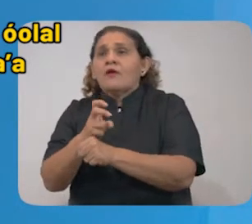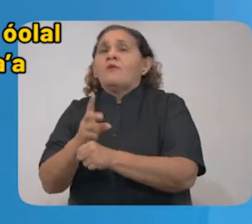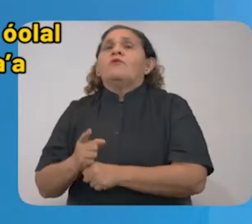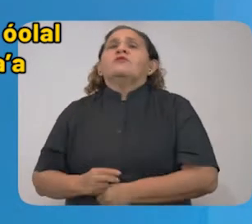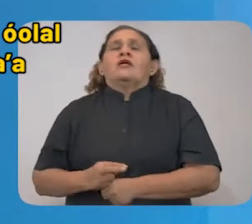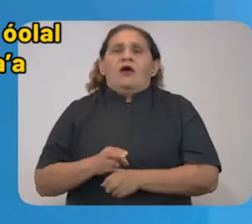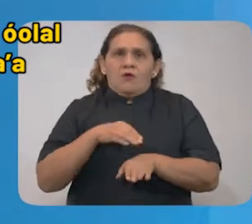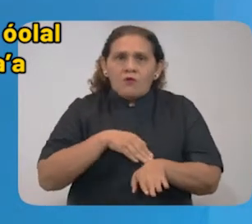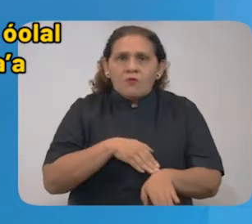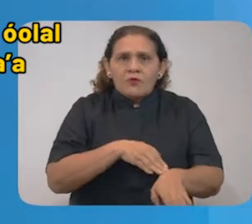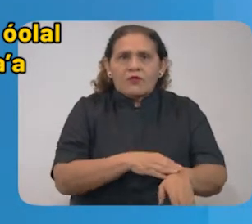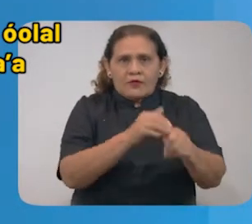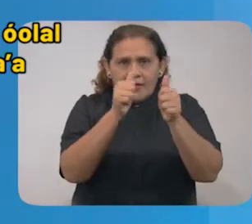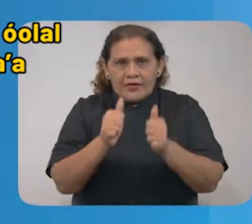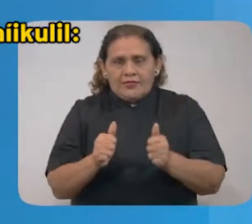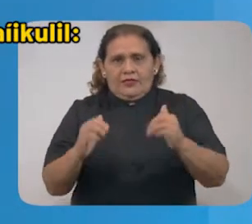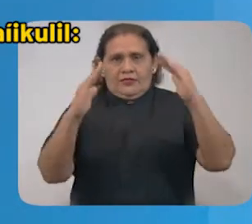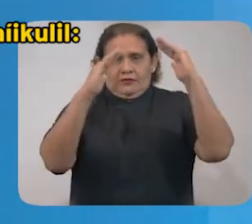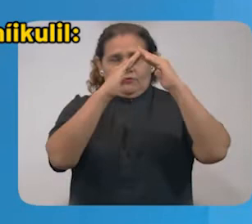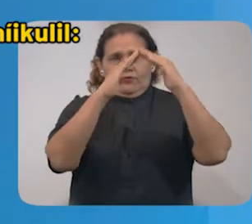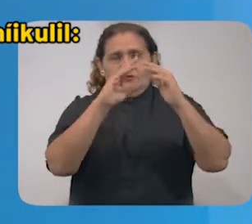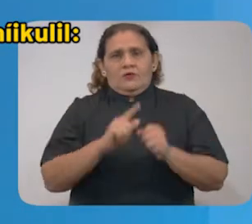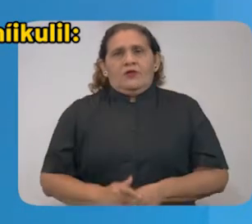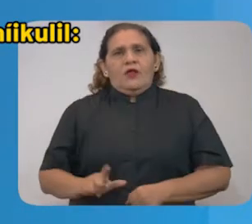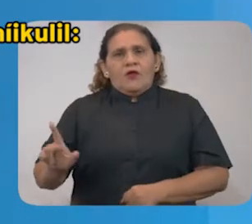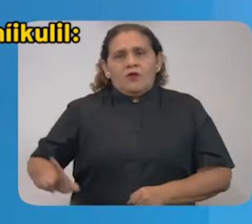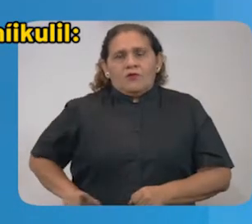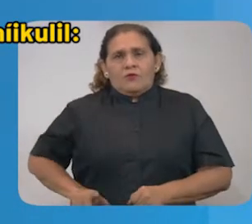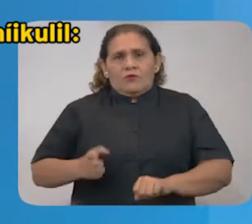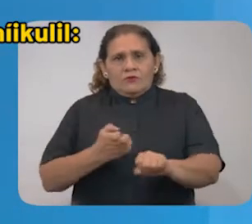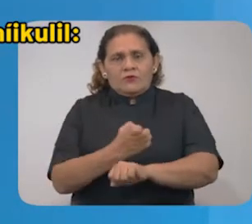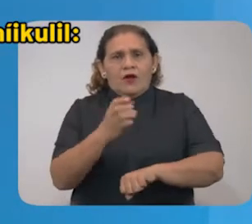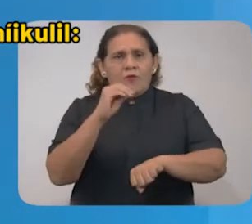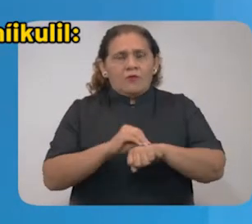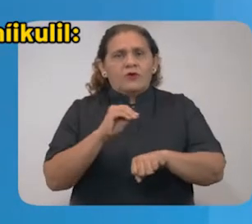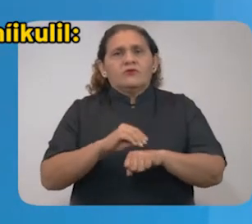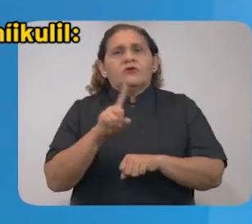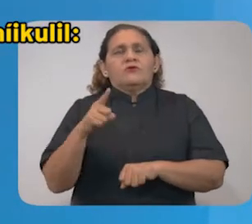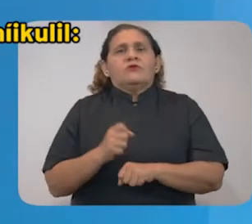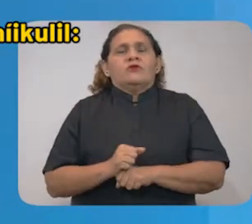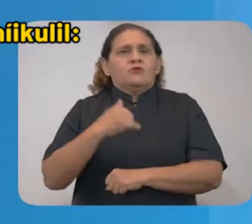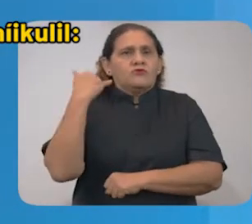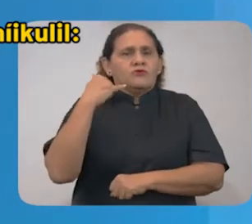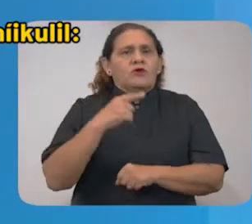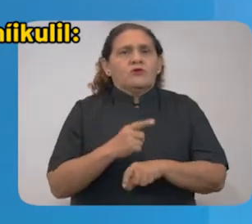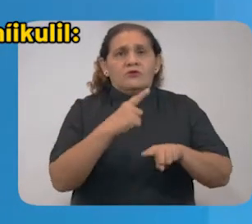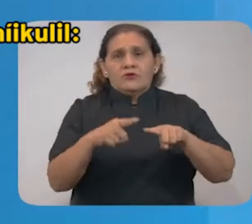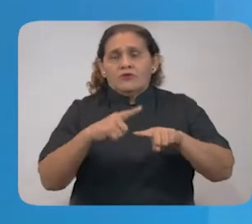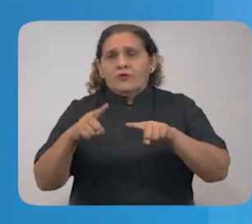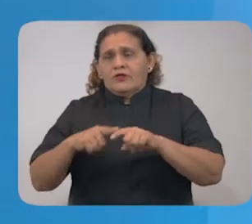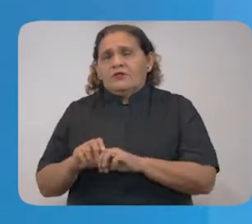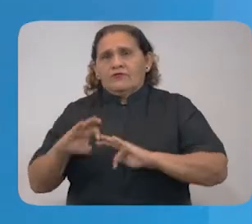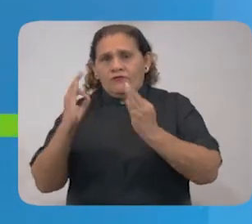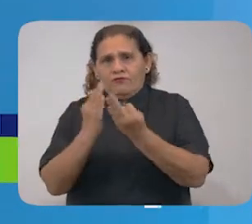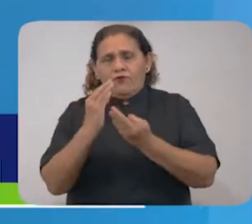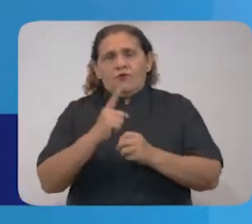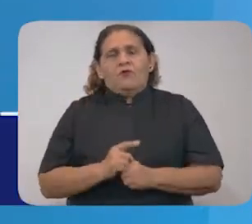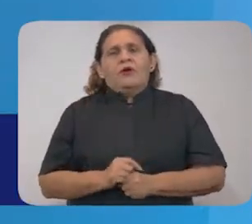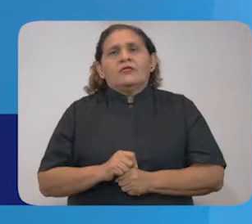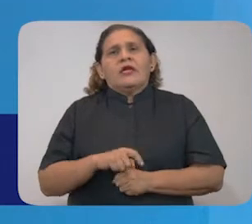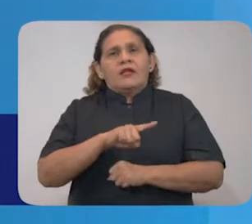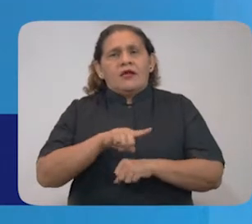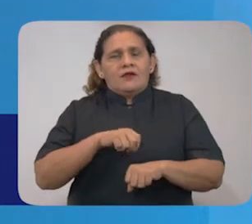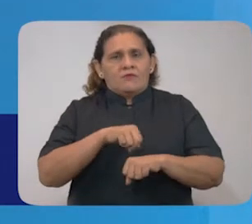estricta y a quedarse en sus casas. El Gobierno del Estado ha puesto a disposición de los yucatecos diversos canales. La línea